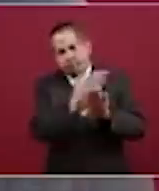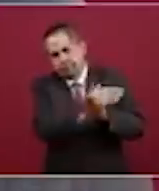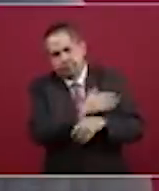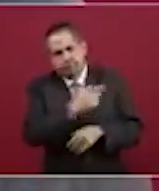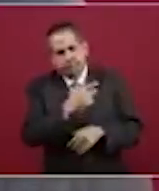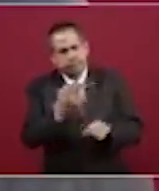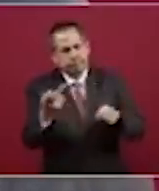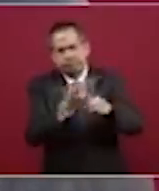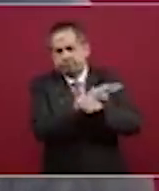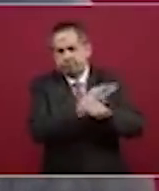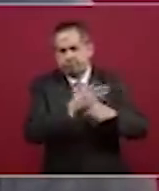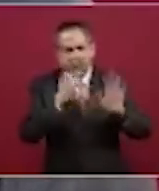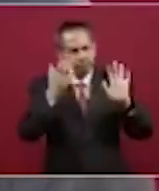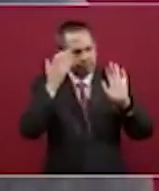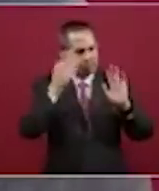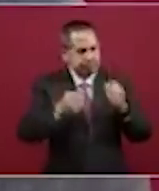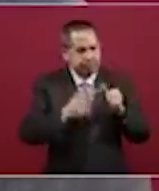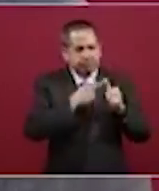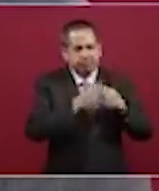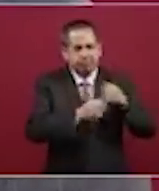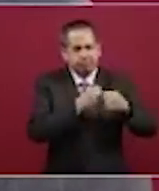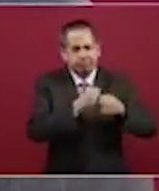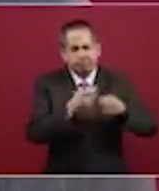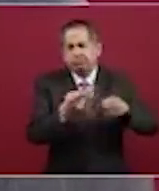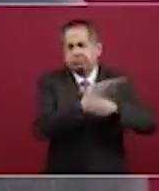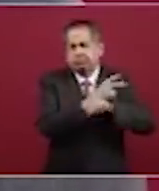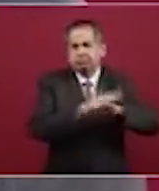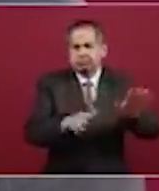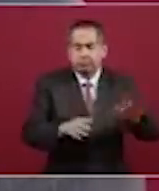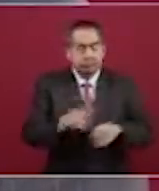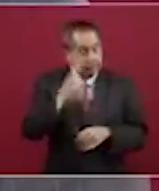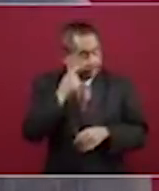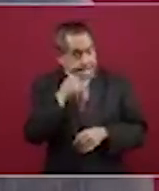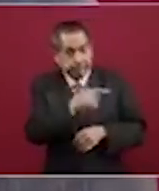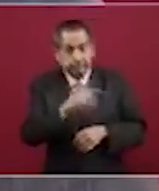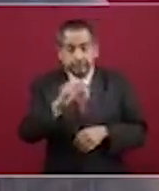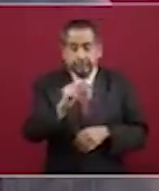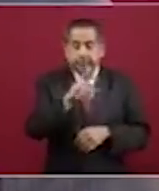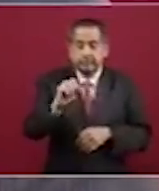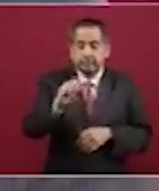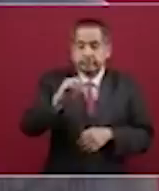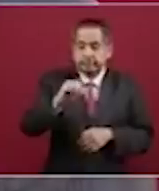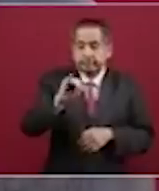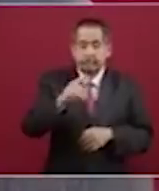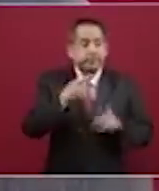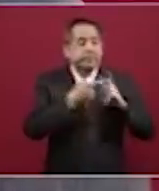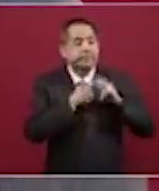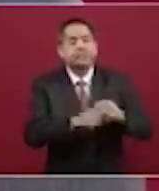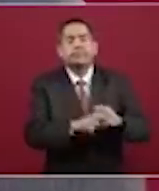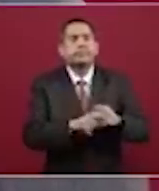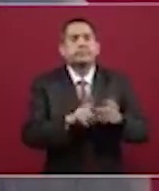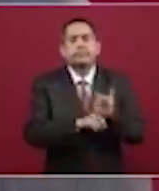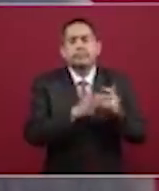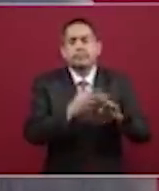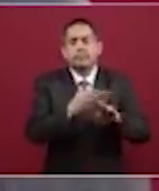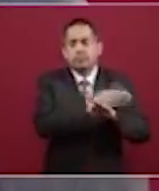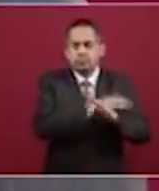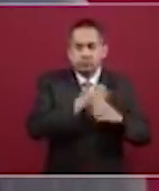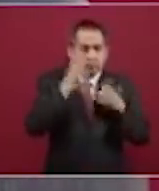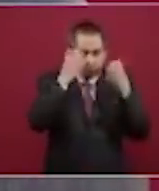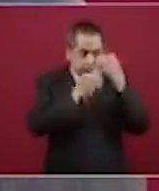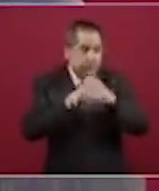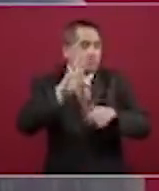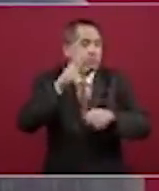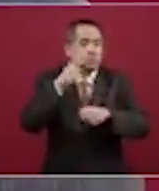bien, muy bien durante los primeros años. Incluso la carrera magisterial al principio nació con